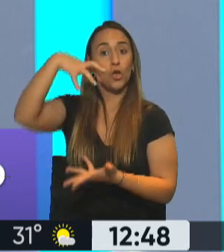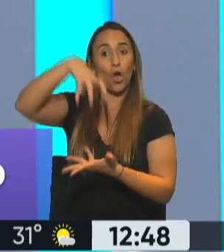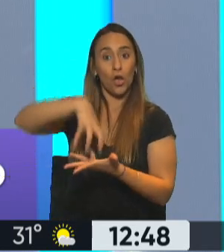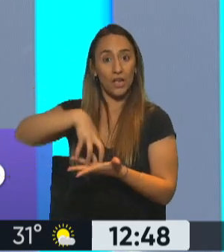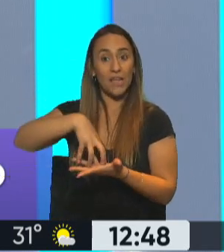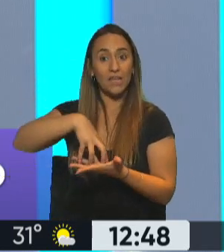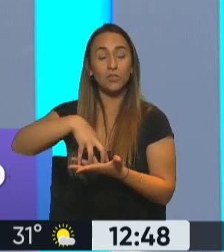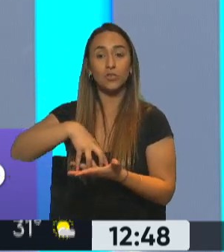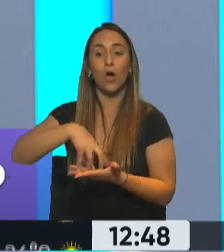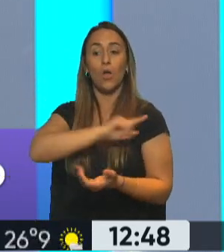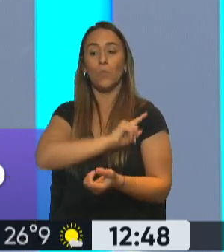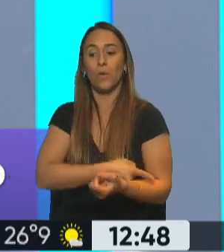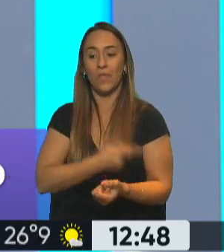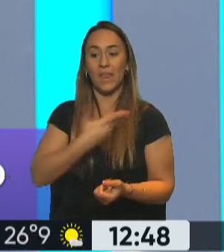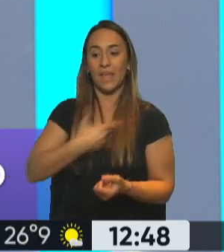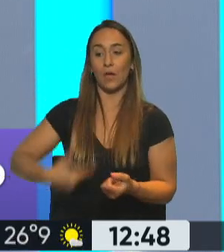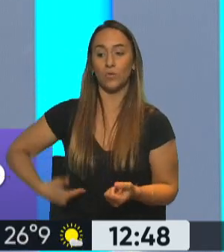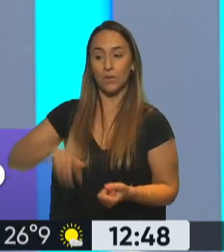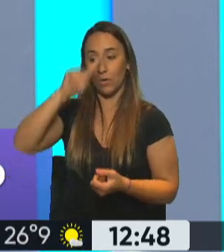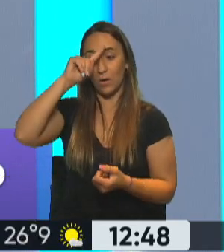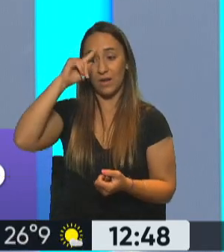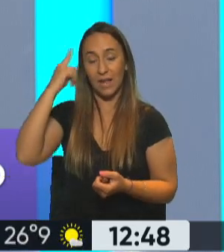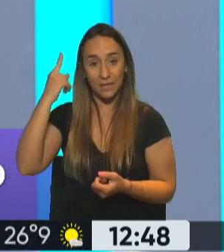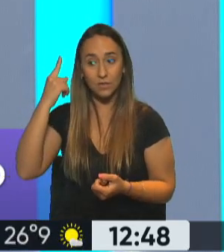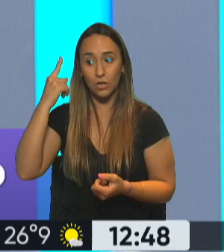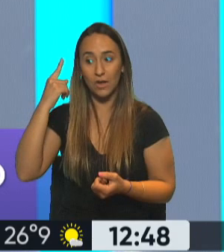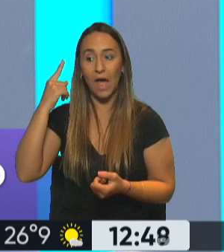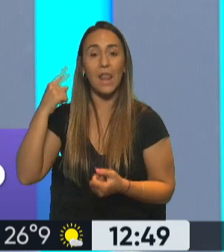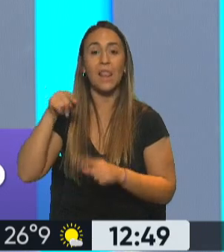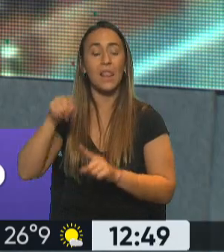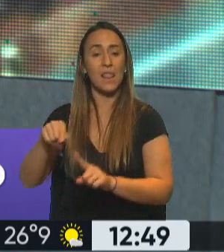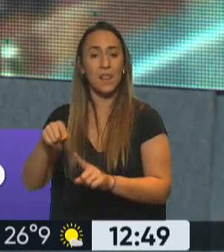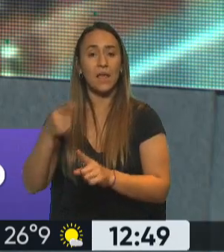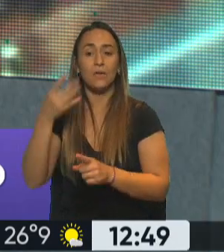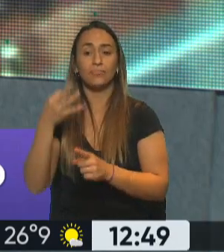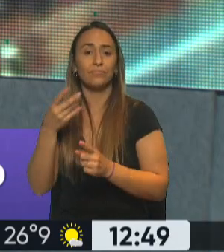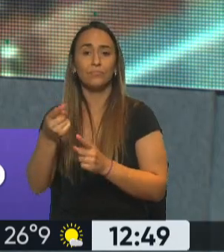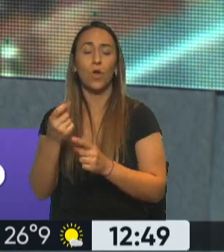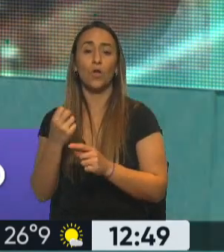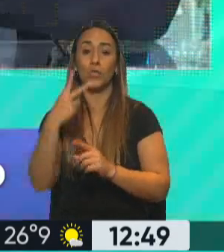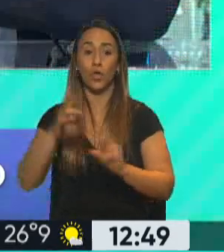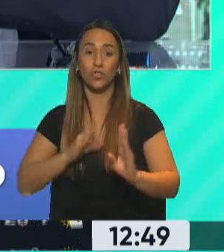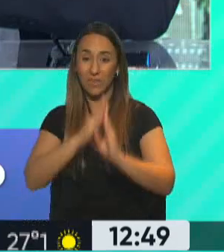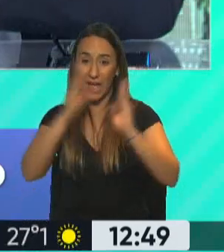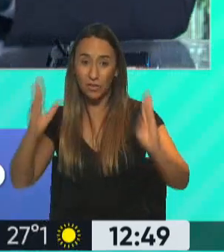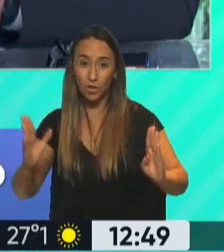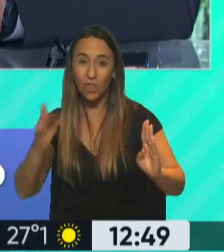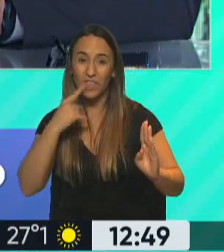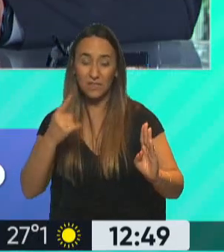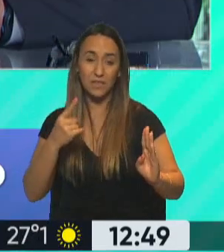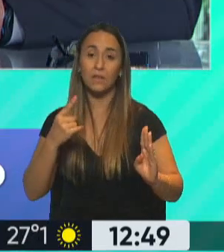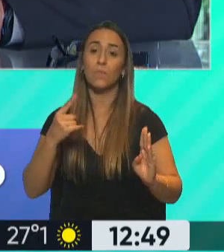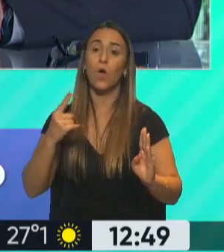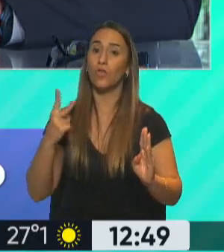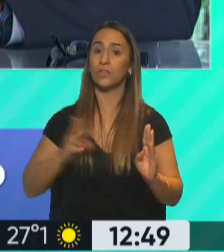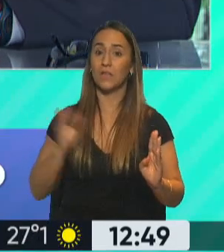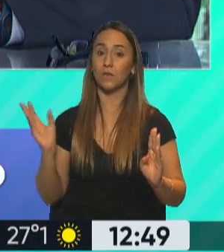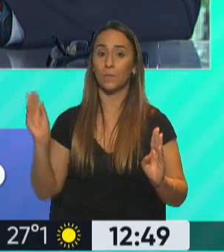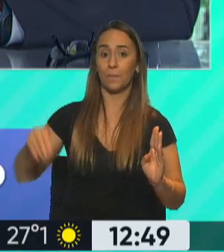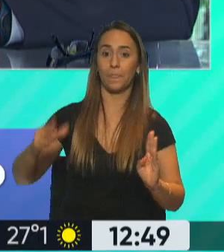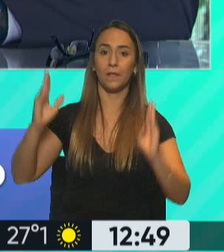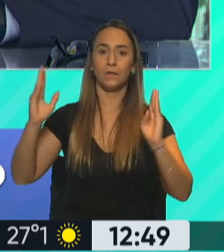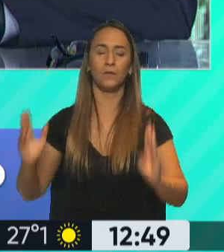Poder Ejecutivo Nacional. El proyecto habla por 2 años, prorrogables Otros 2 años más, es decir, que alcanzaría los 4